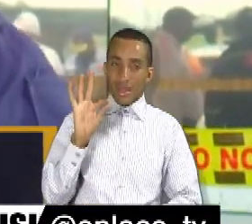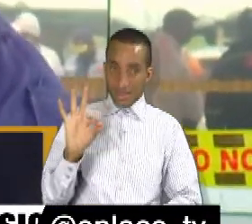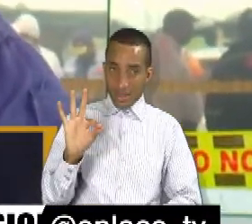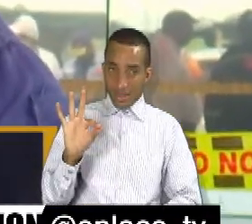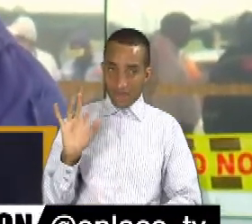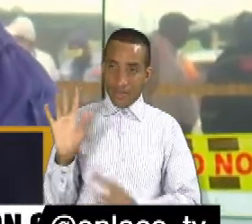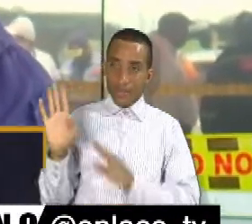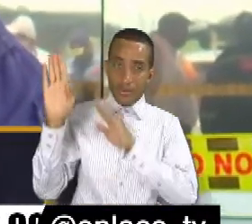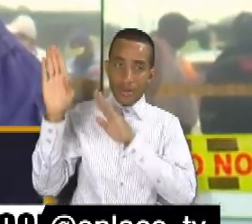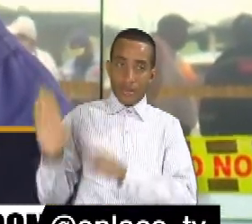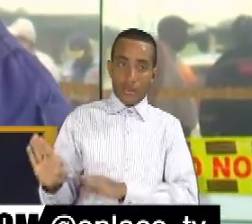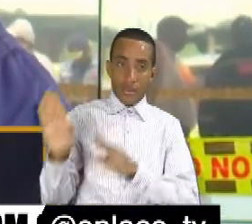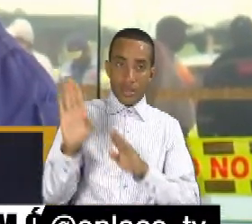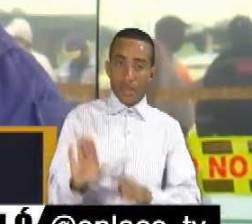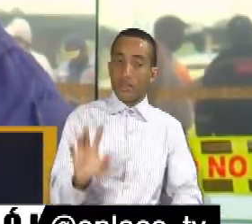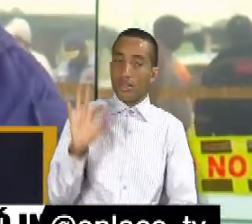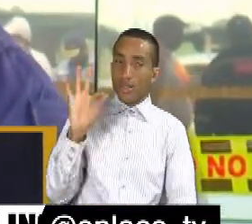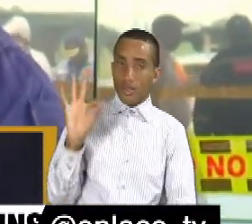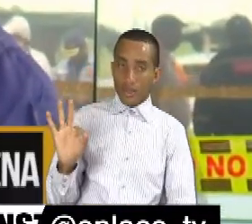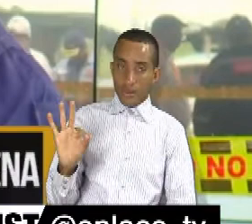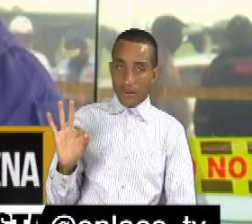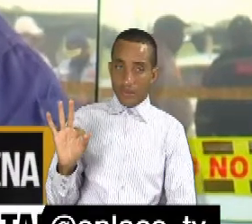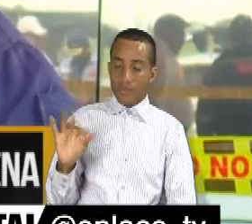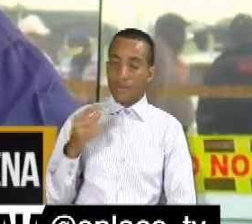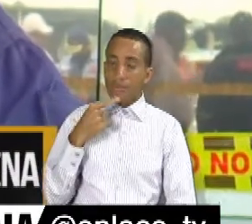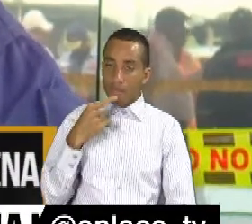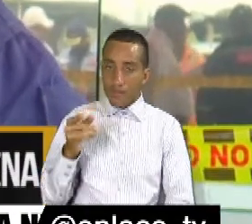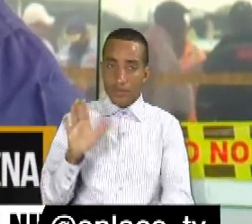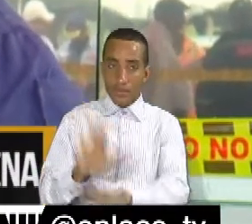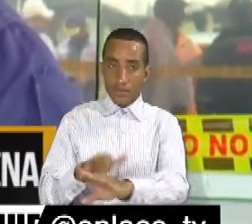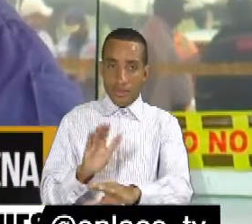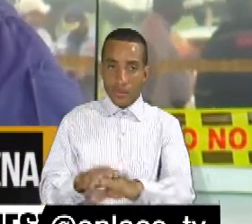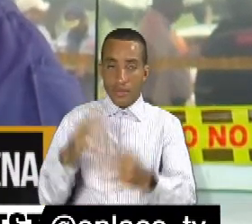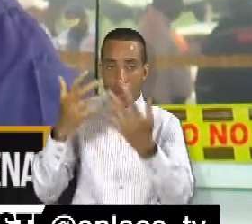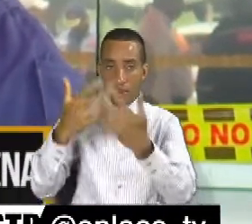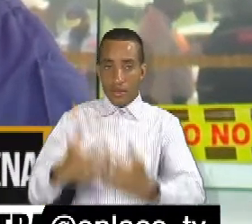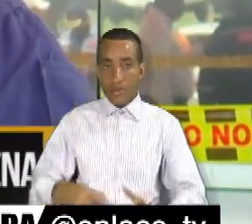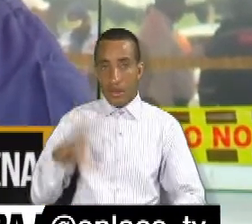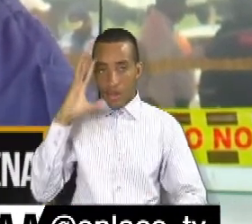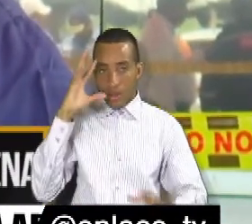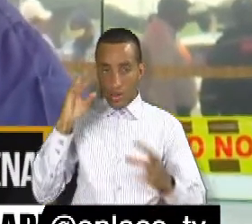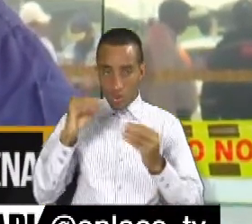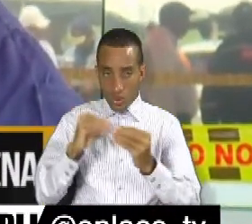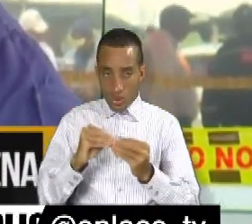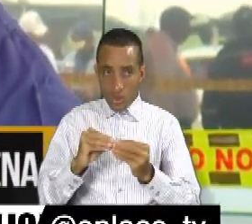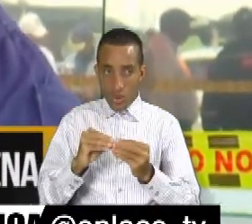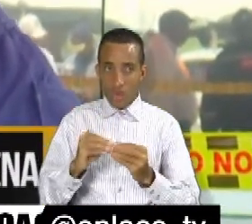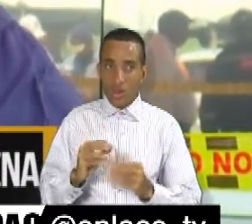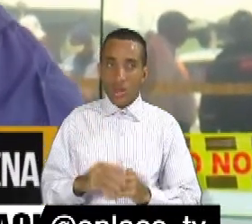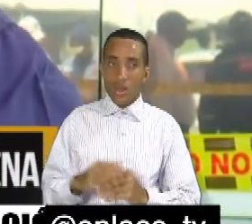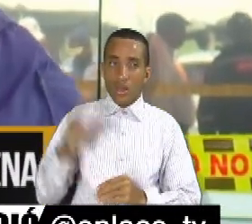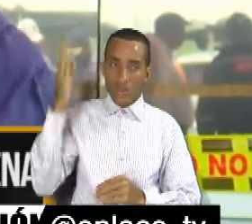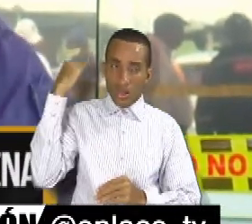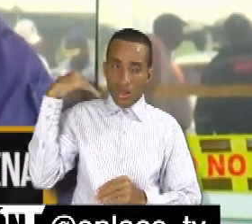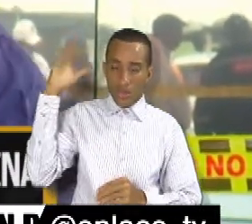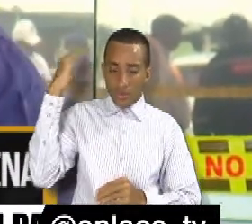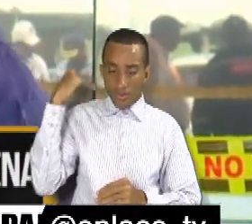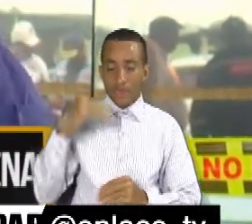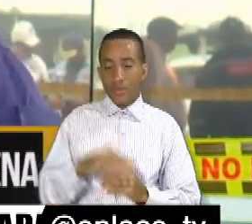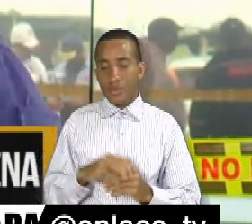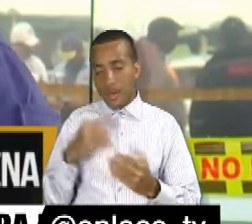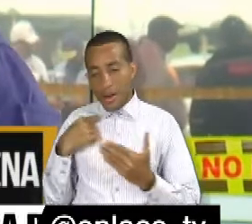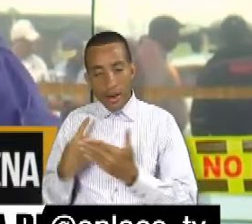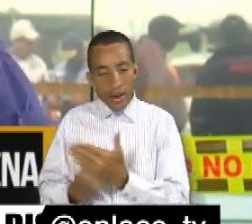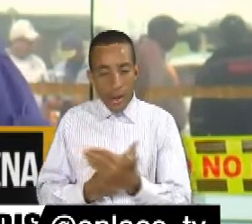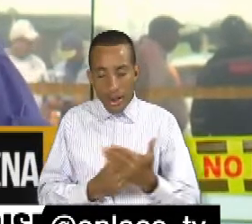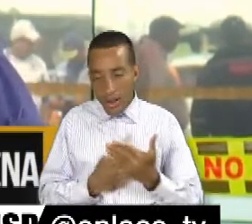y el comunicado que dio Cor Magdalena es que el acuerdo que en un momento se hizo y que iba